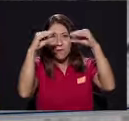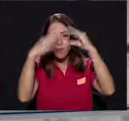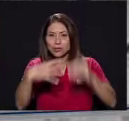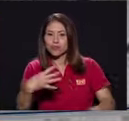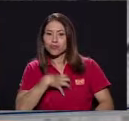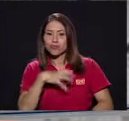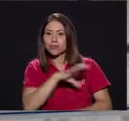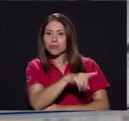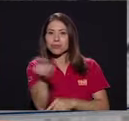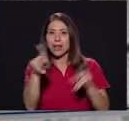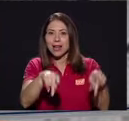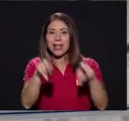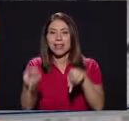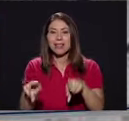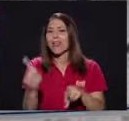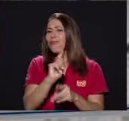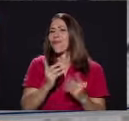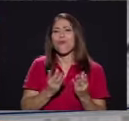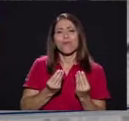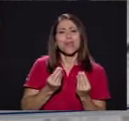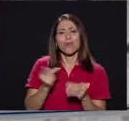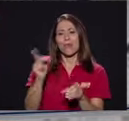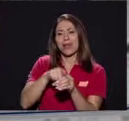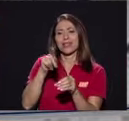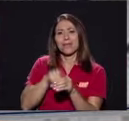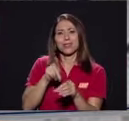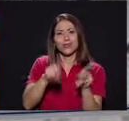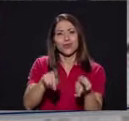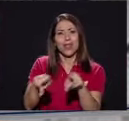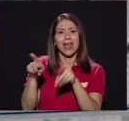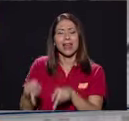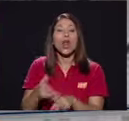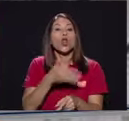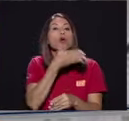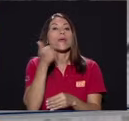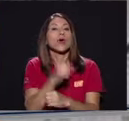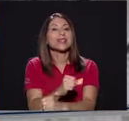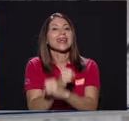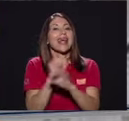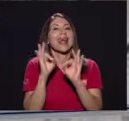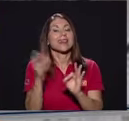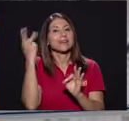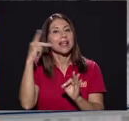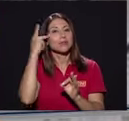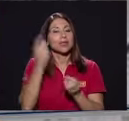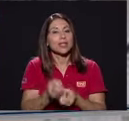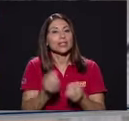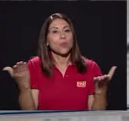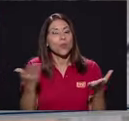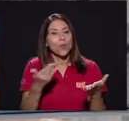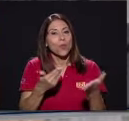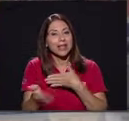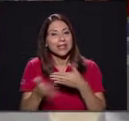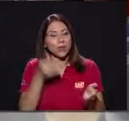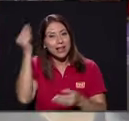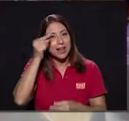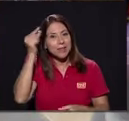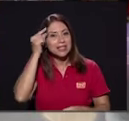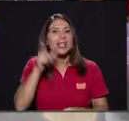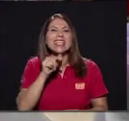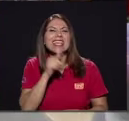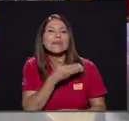dejar de tenerle miedo a la participación ciudadana. No hay mejores garantes de sostenibilidad de las políticas públicas que impulse cualquier administración